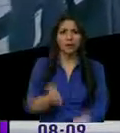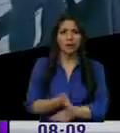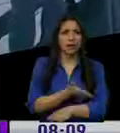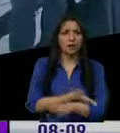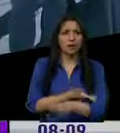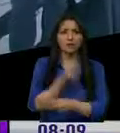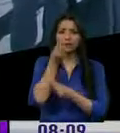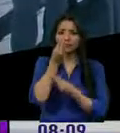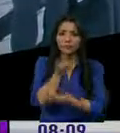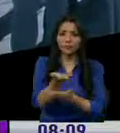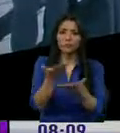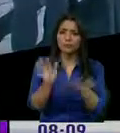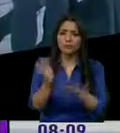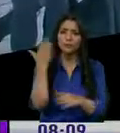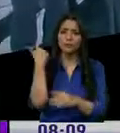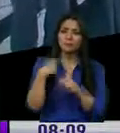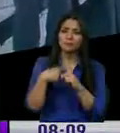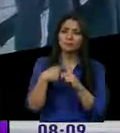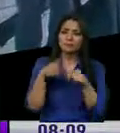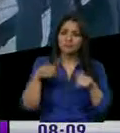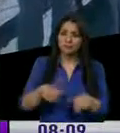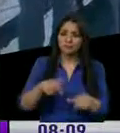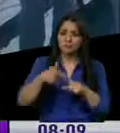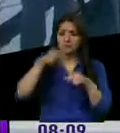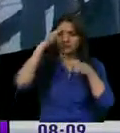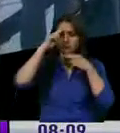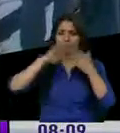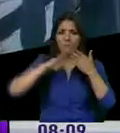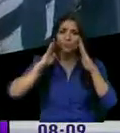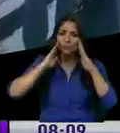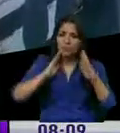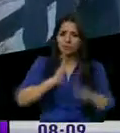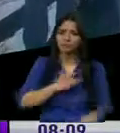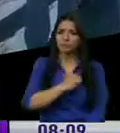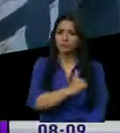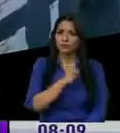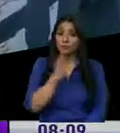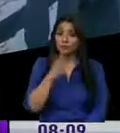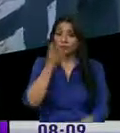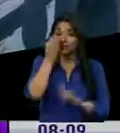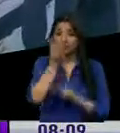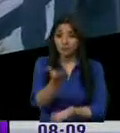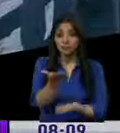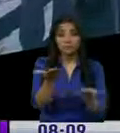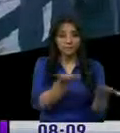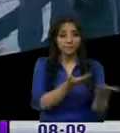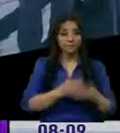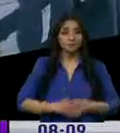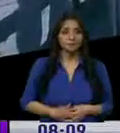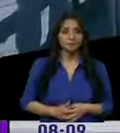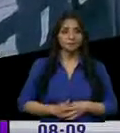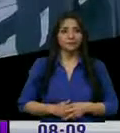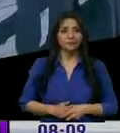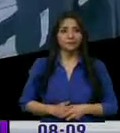hace algunos meses de atrás acá en este el noticiero doliente de la ciudad delante de sofía